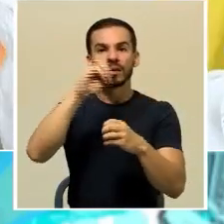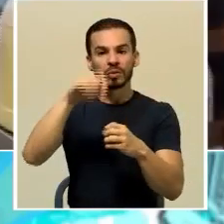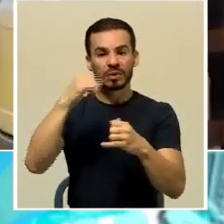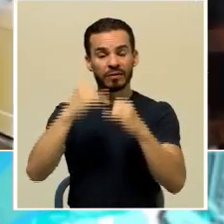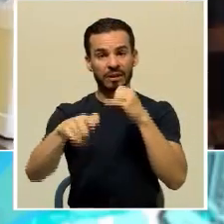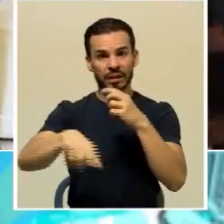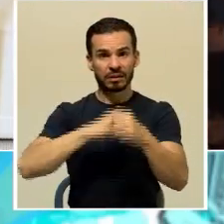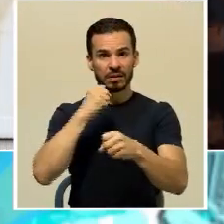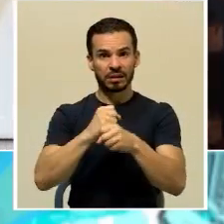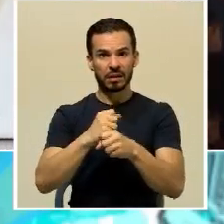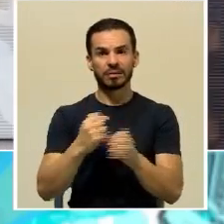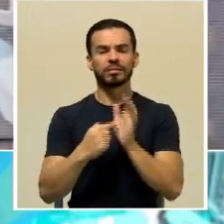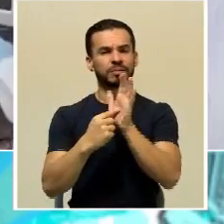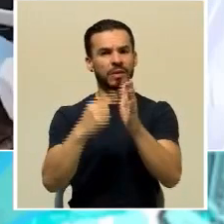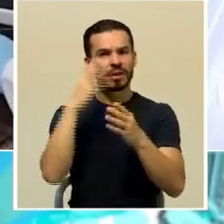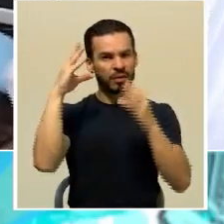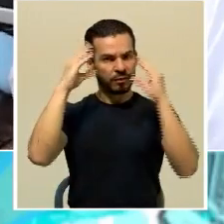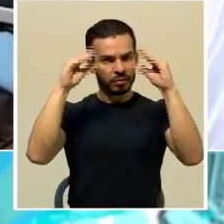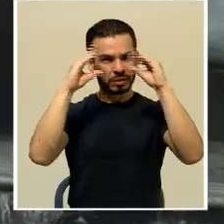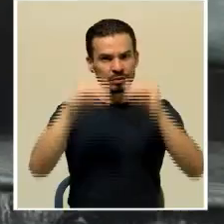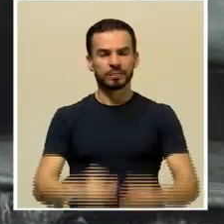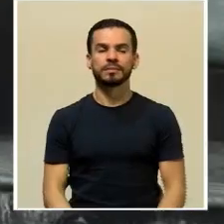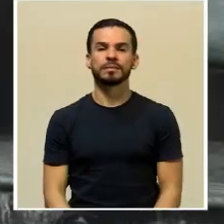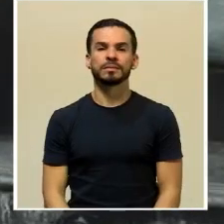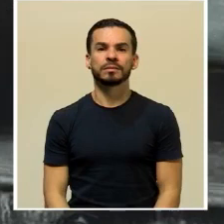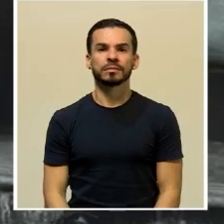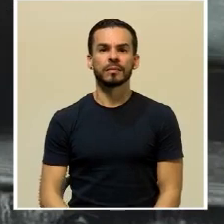siguiente información que hemos preparado.